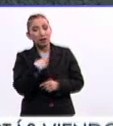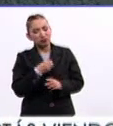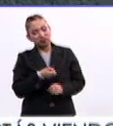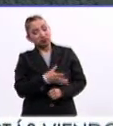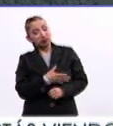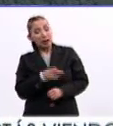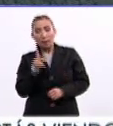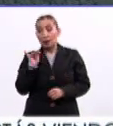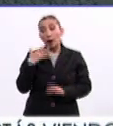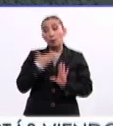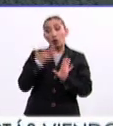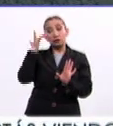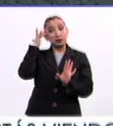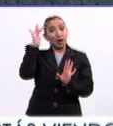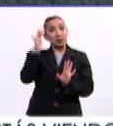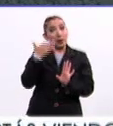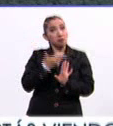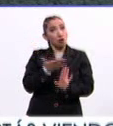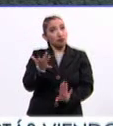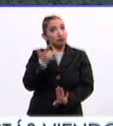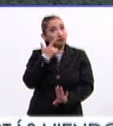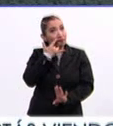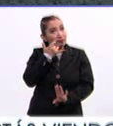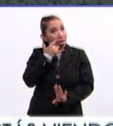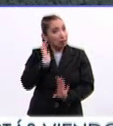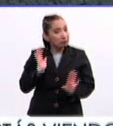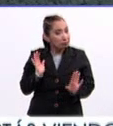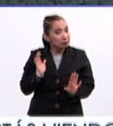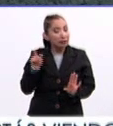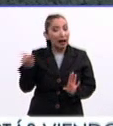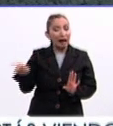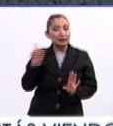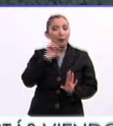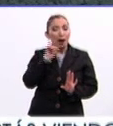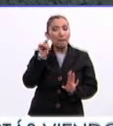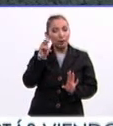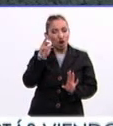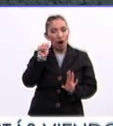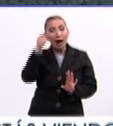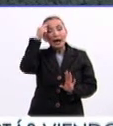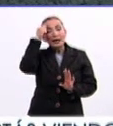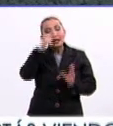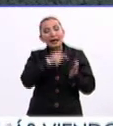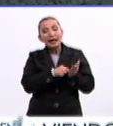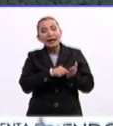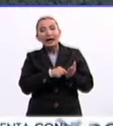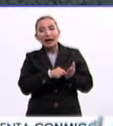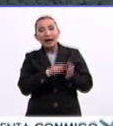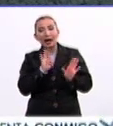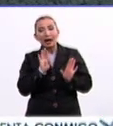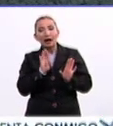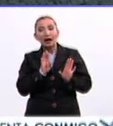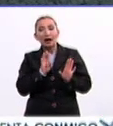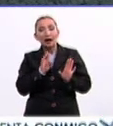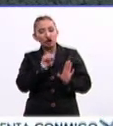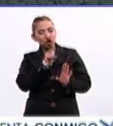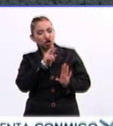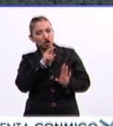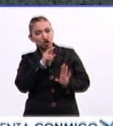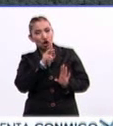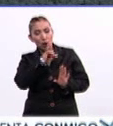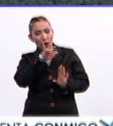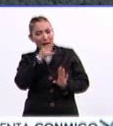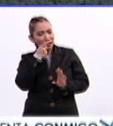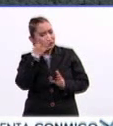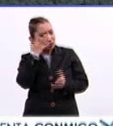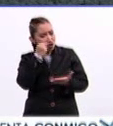muy cándida, ¿no? Esa priora también creía, por ejemplo, que Sor Juana tenía una letra muy bonita, como